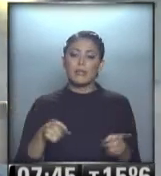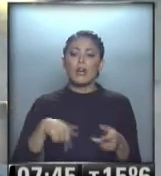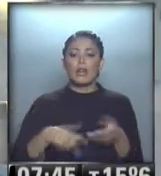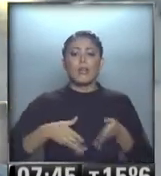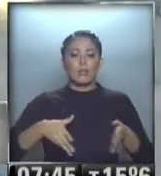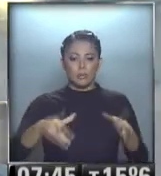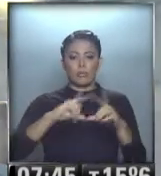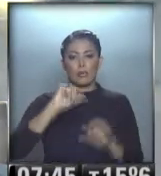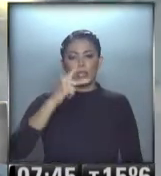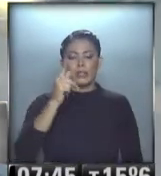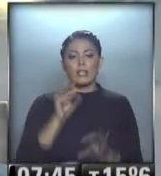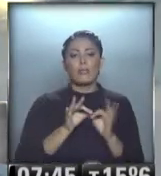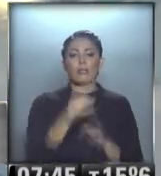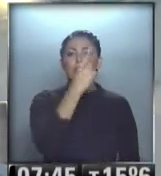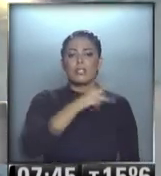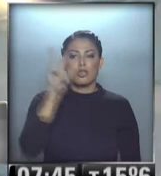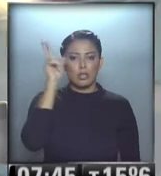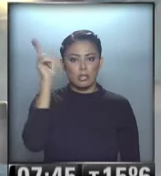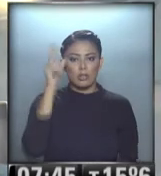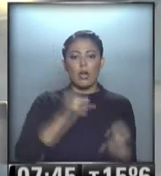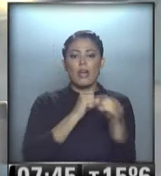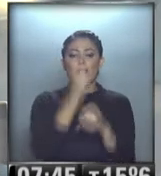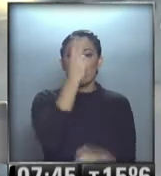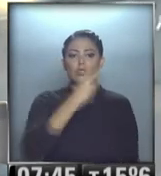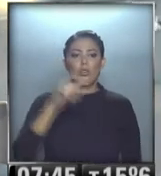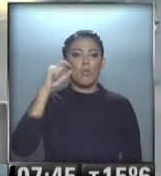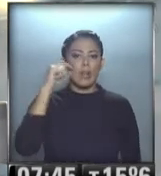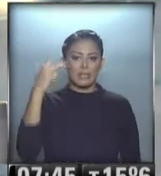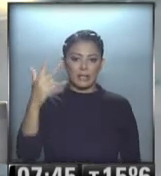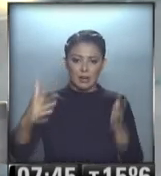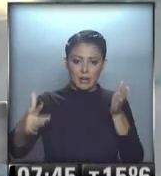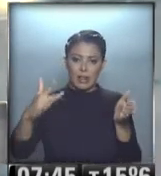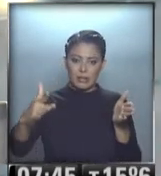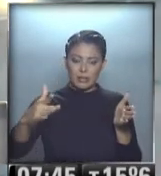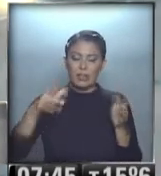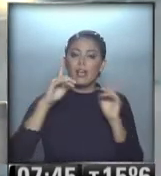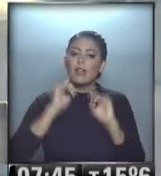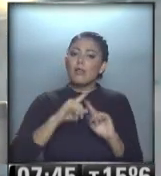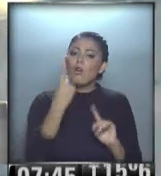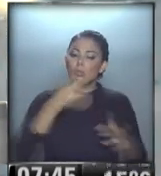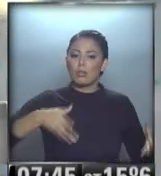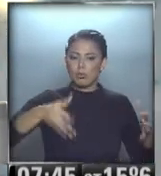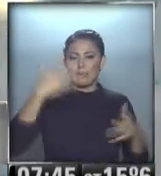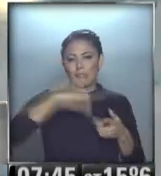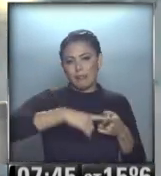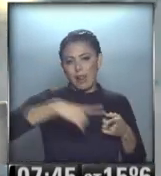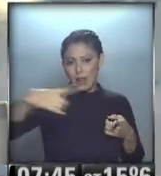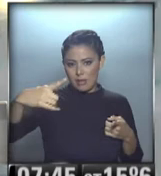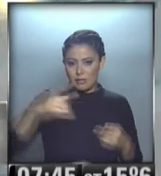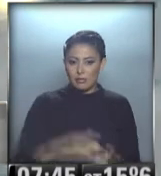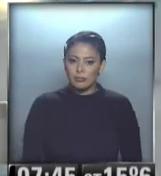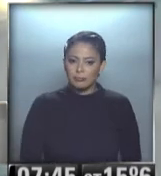3, kilómetro 188 al 243 de la ruta nacional número 3, una de las más extensas de nuestra